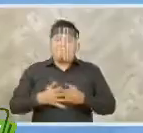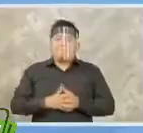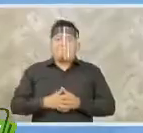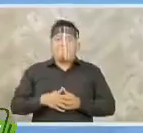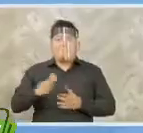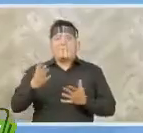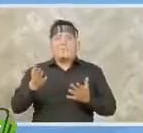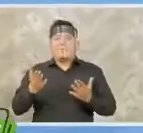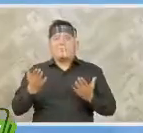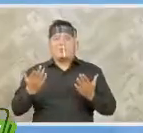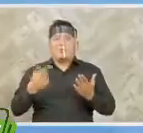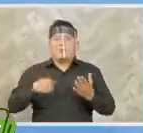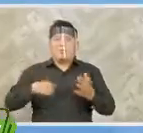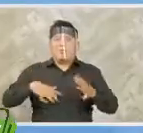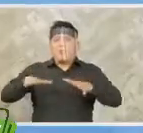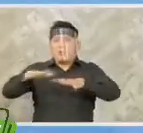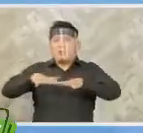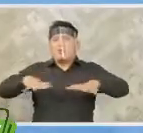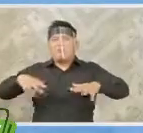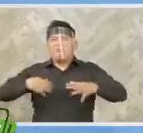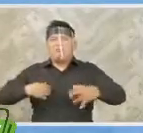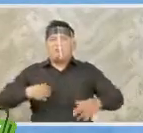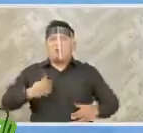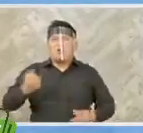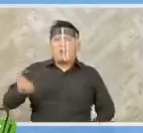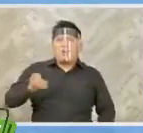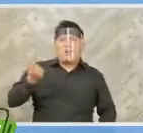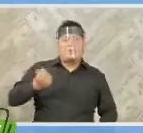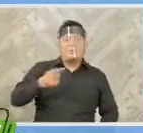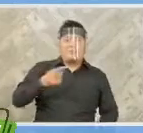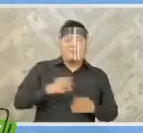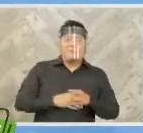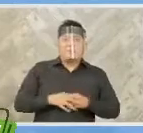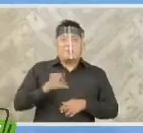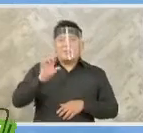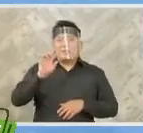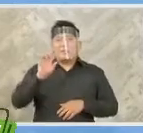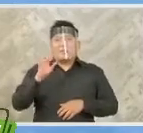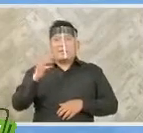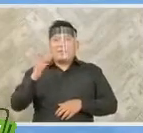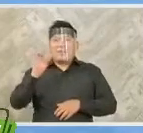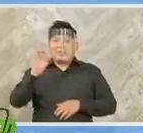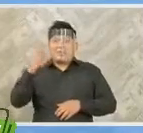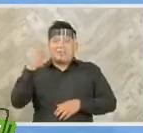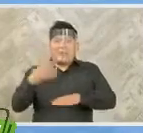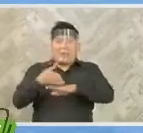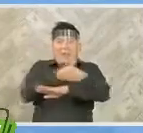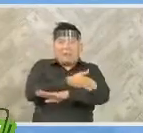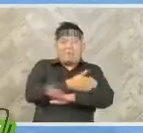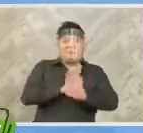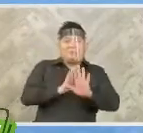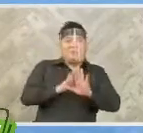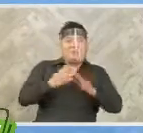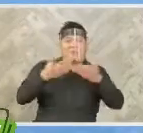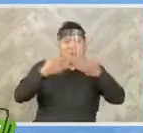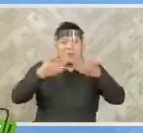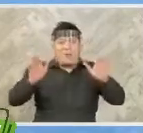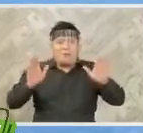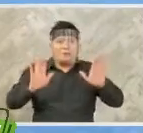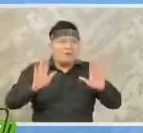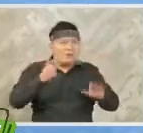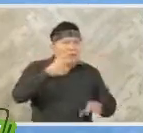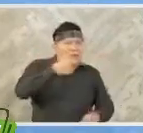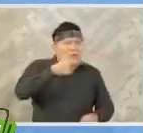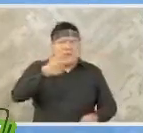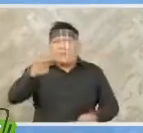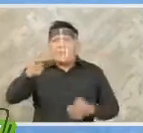centros comerciales para el mes de junio. 15 días antes de la apertura de los centros comerciales ya teníamos la verificación por parte